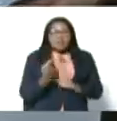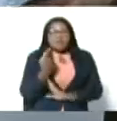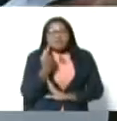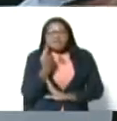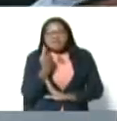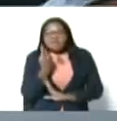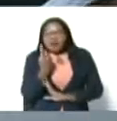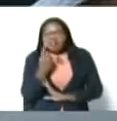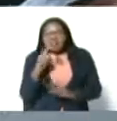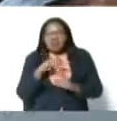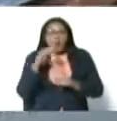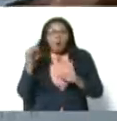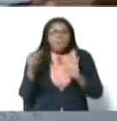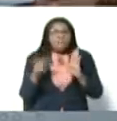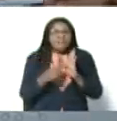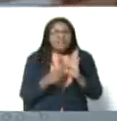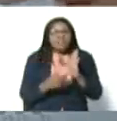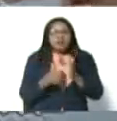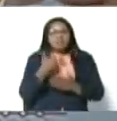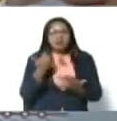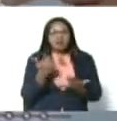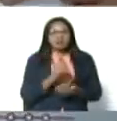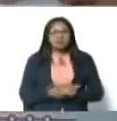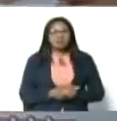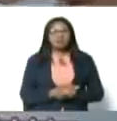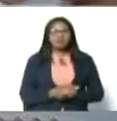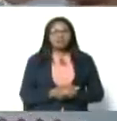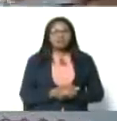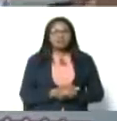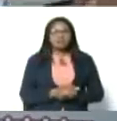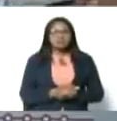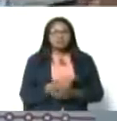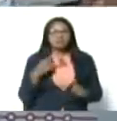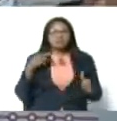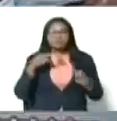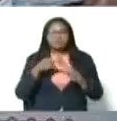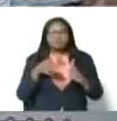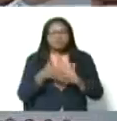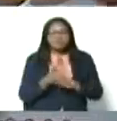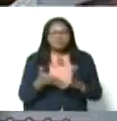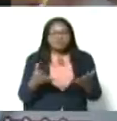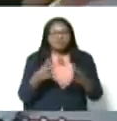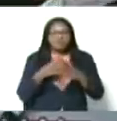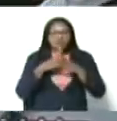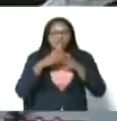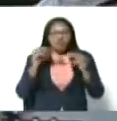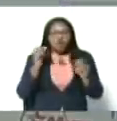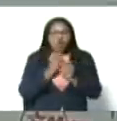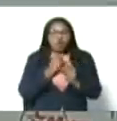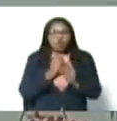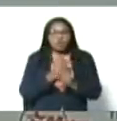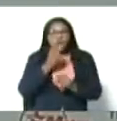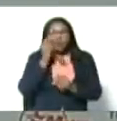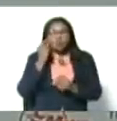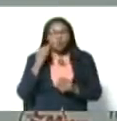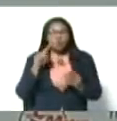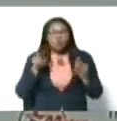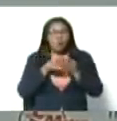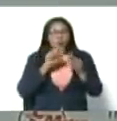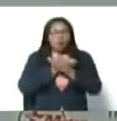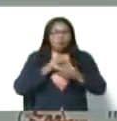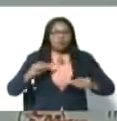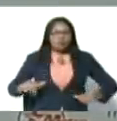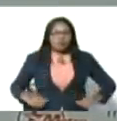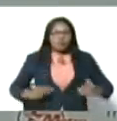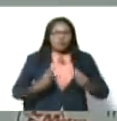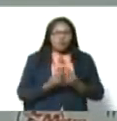faltaría completar esta vía férrea, ¿bien?, que va a ser completada con los trabajadores y con la Fuerza Armada en